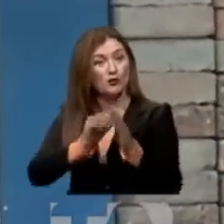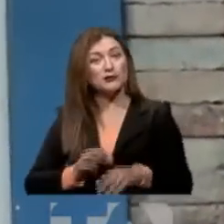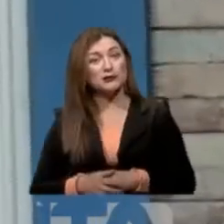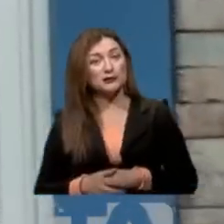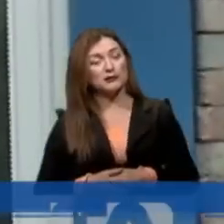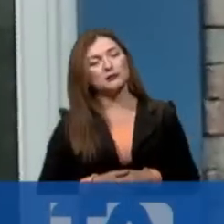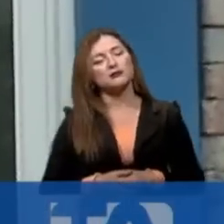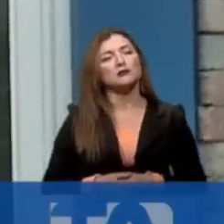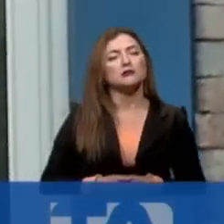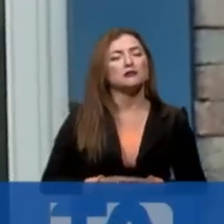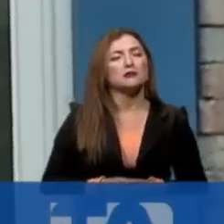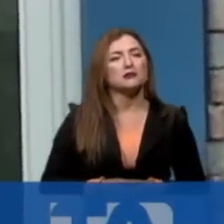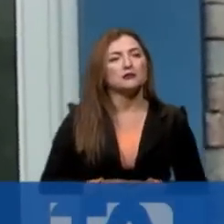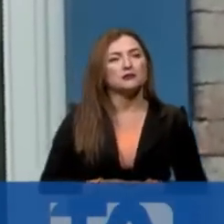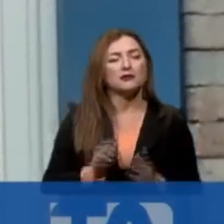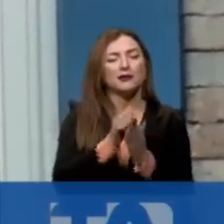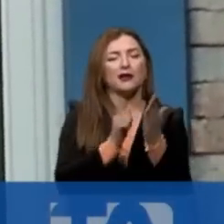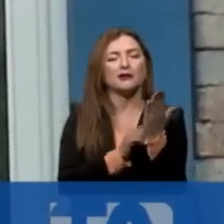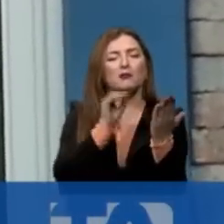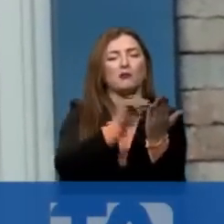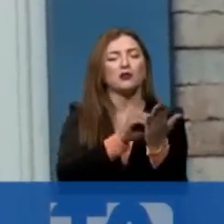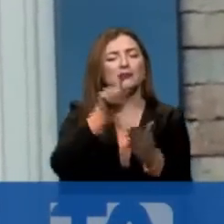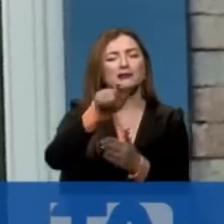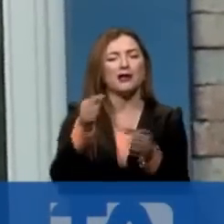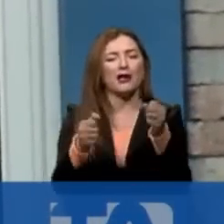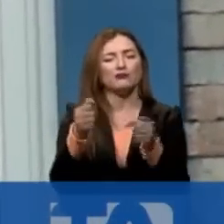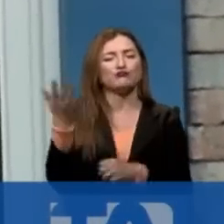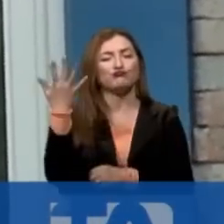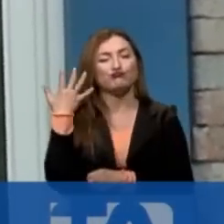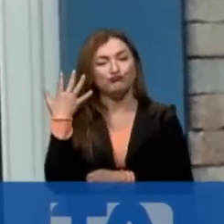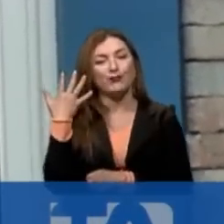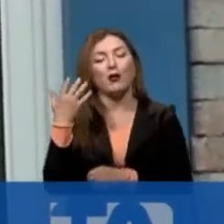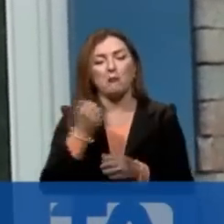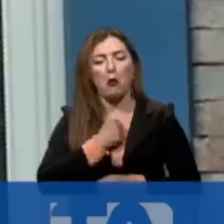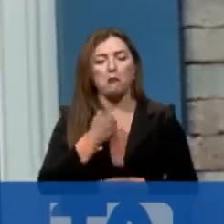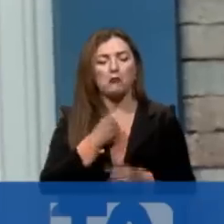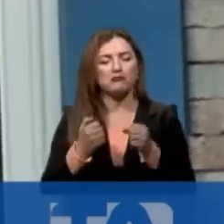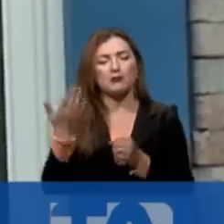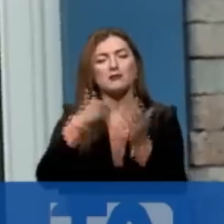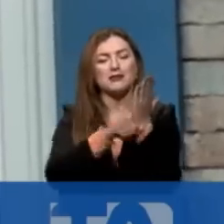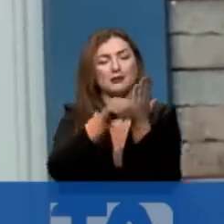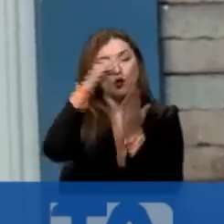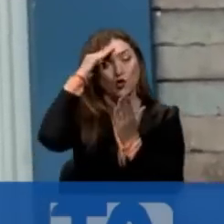lo que tenemos en dotación únicamente. La semana pasada justamente el señor ministro del Interior con el señor alcalde firmaron un acta de compromiso para